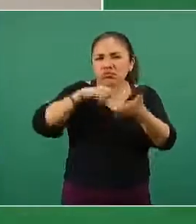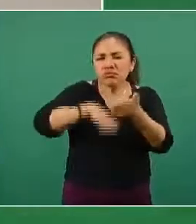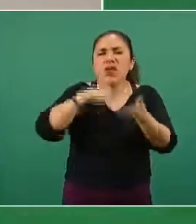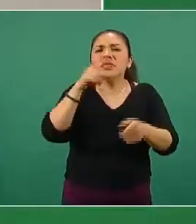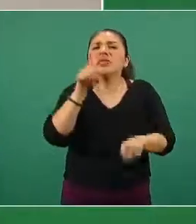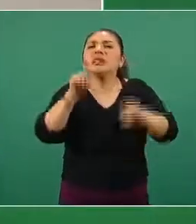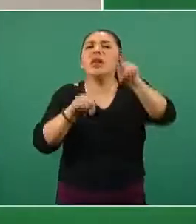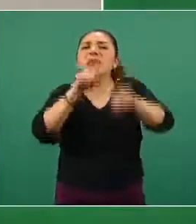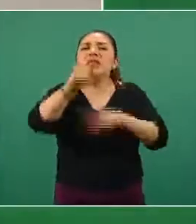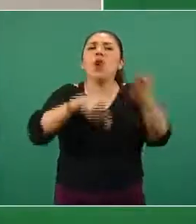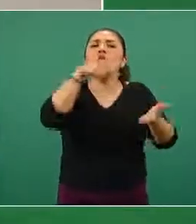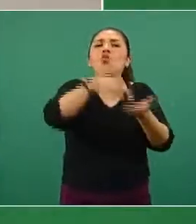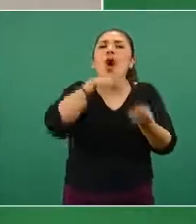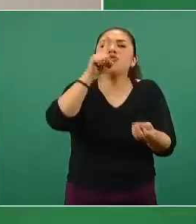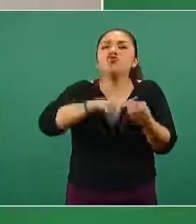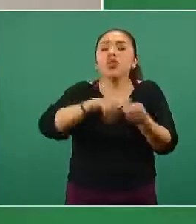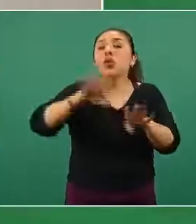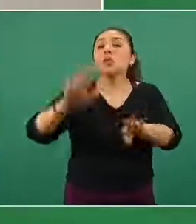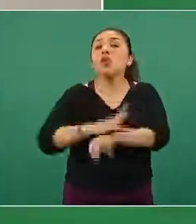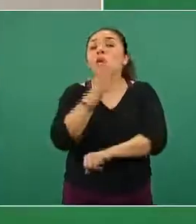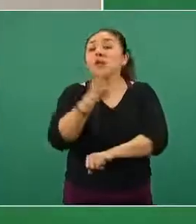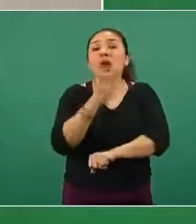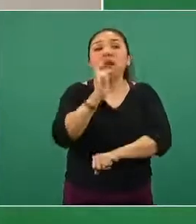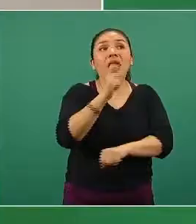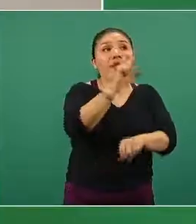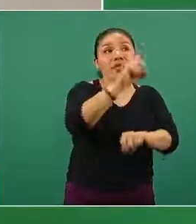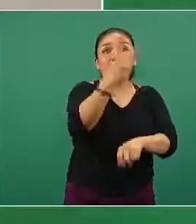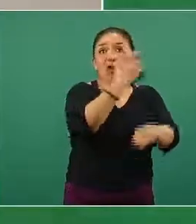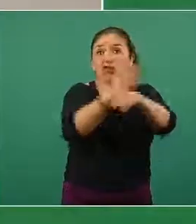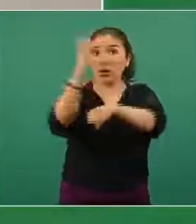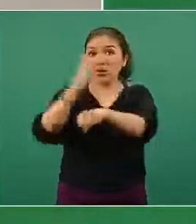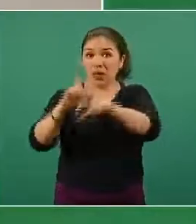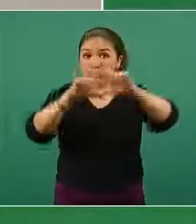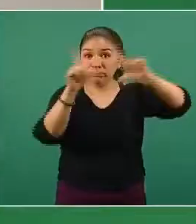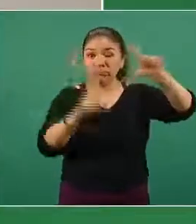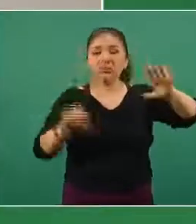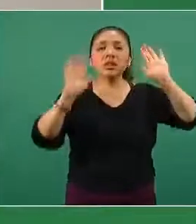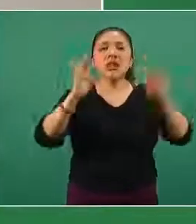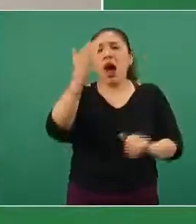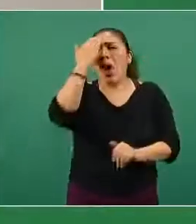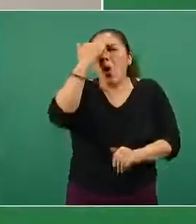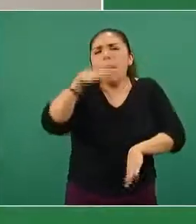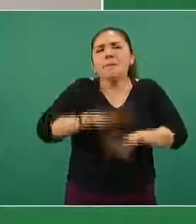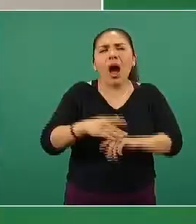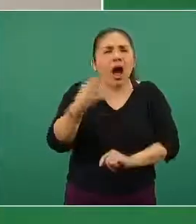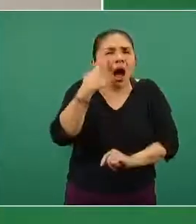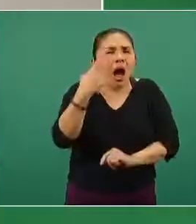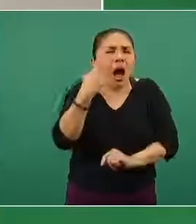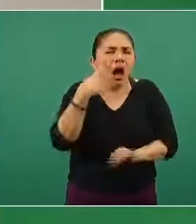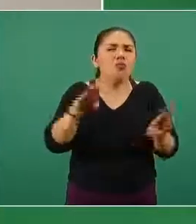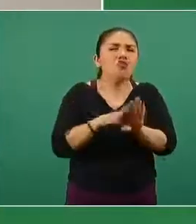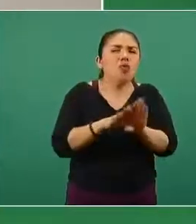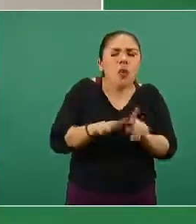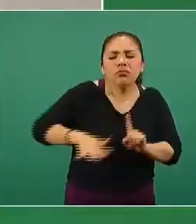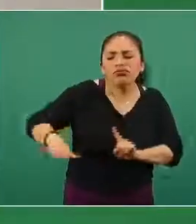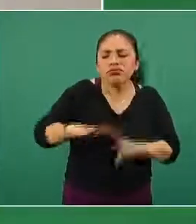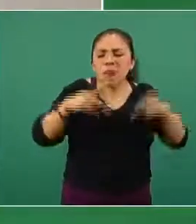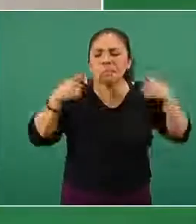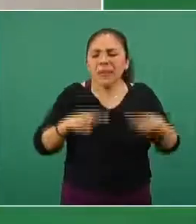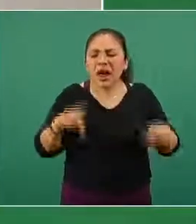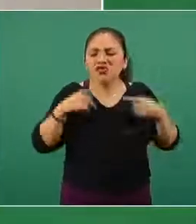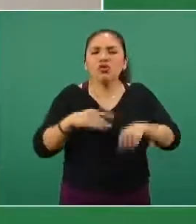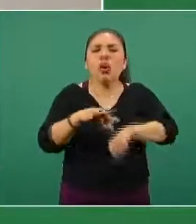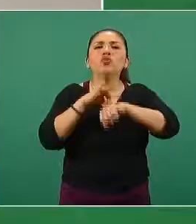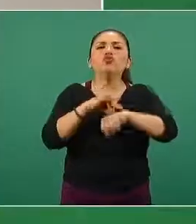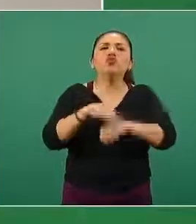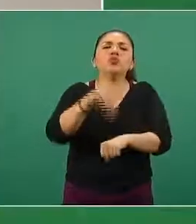locales, dado que precisamente las 32 entidades federativas conocen de manera más certera, más cercana, la